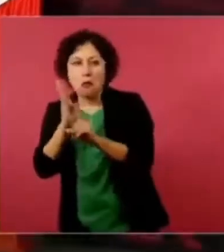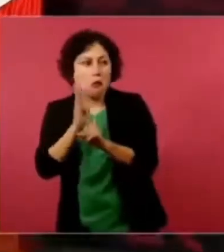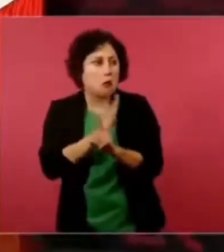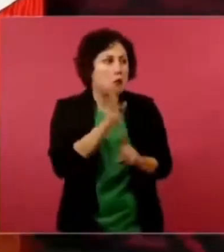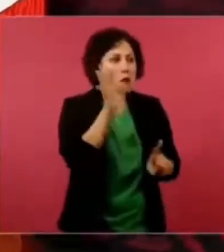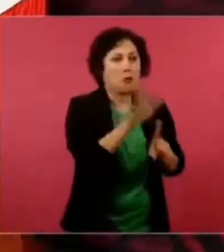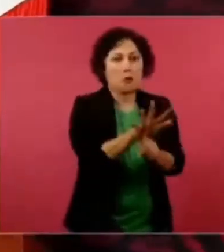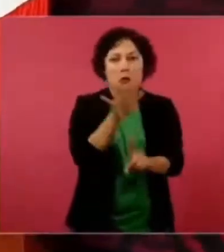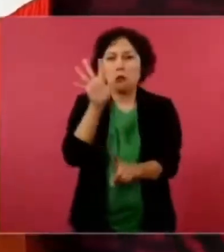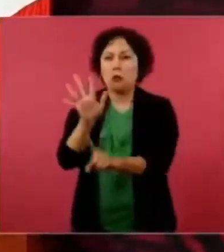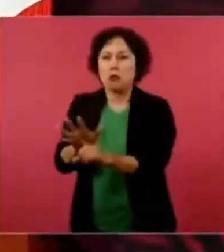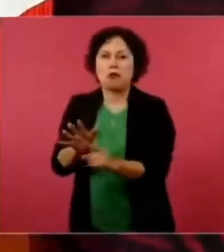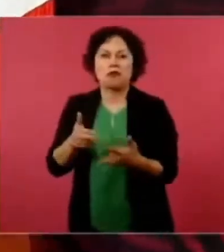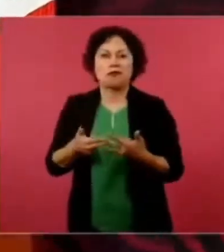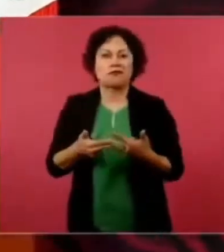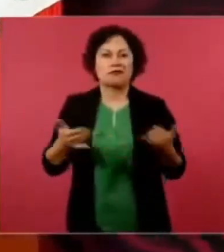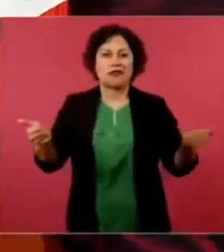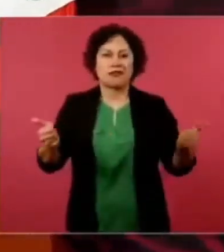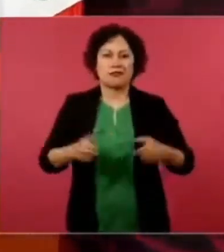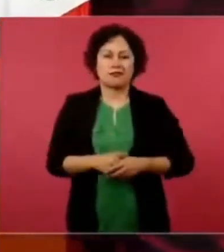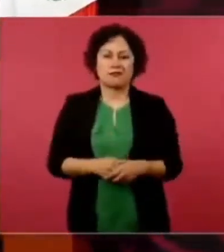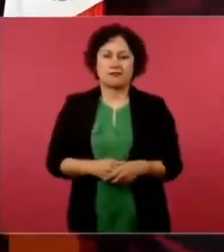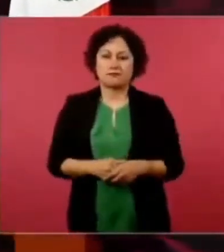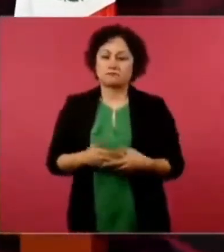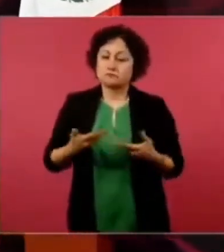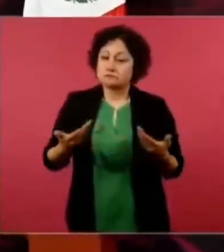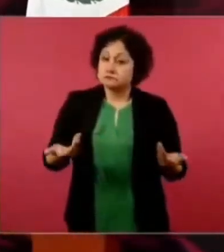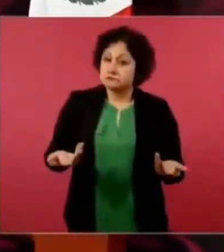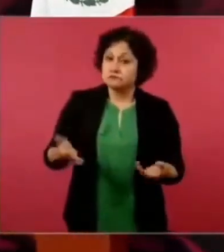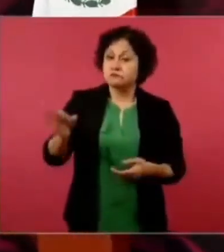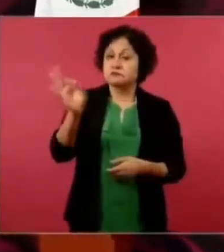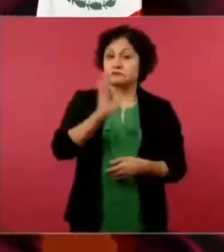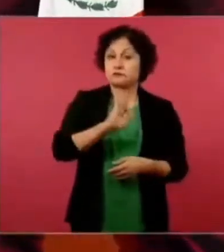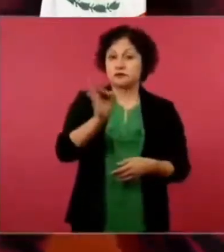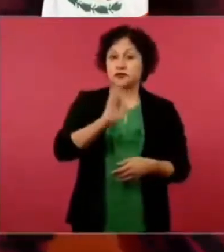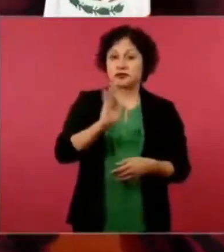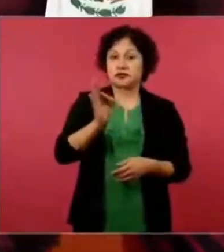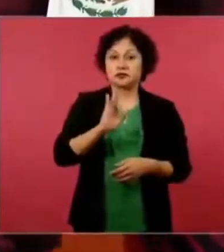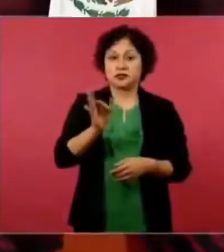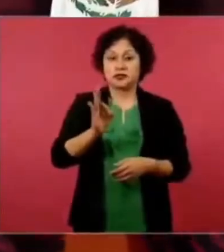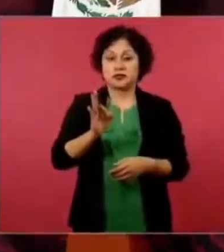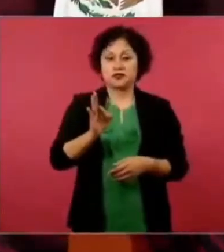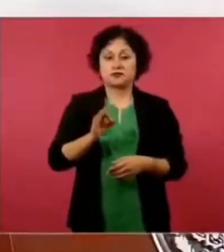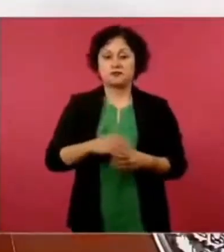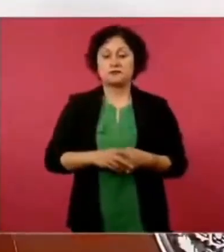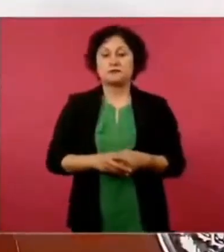Puede ser que esta institución